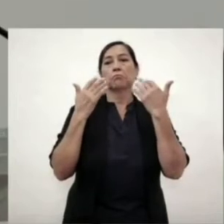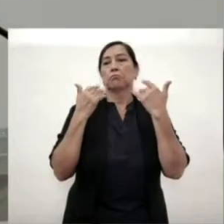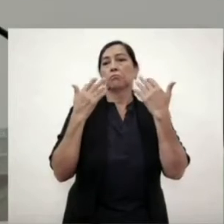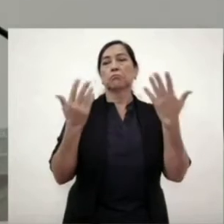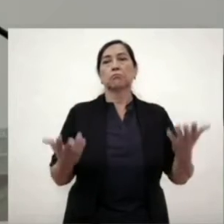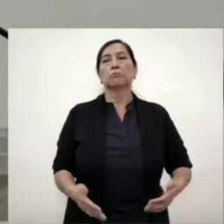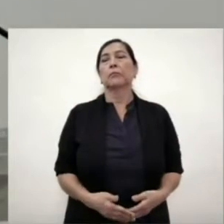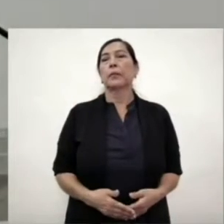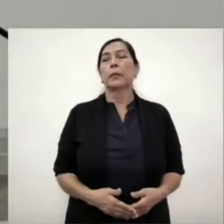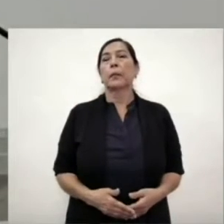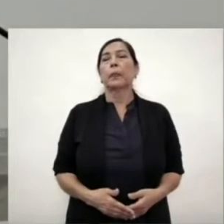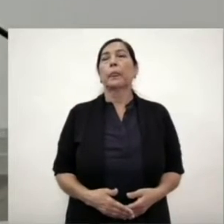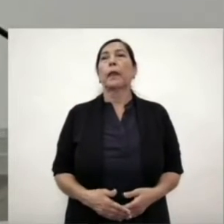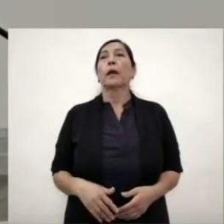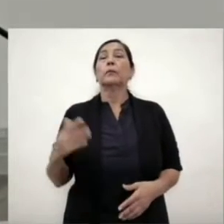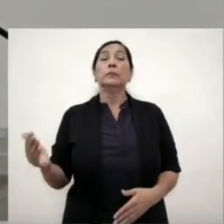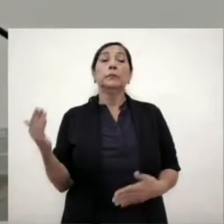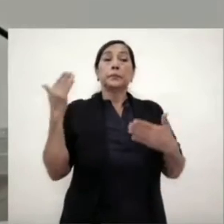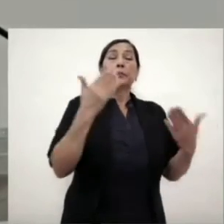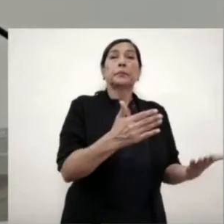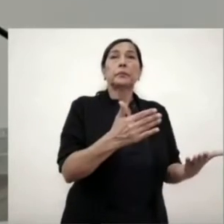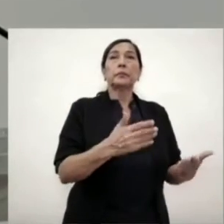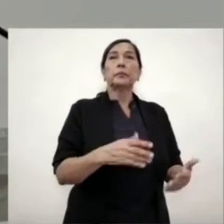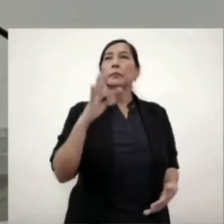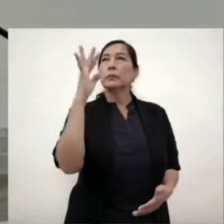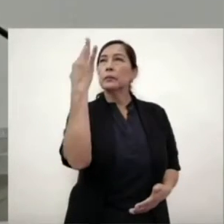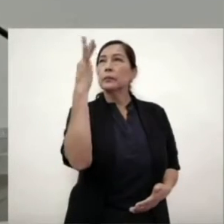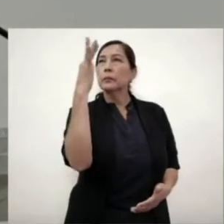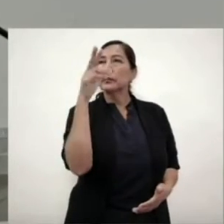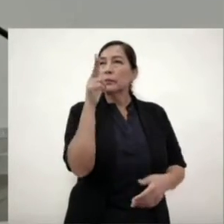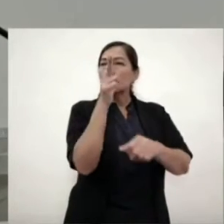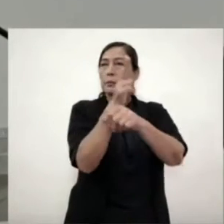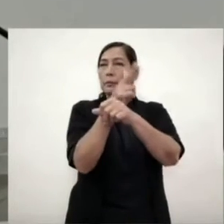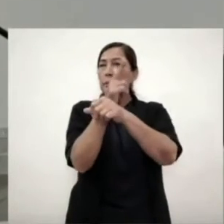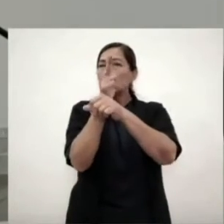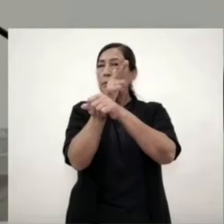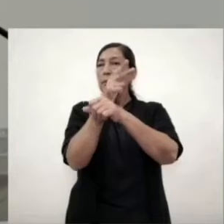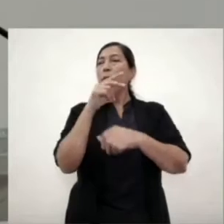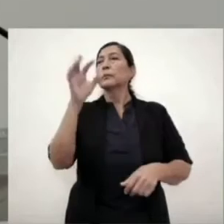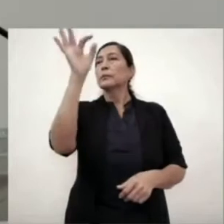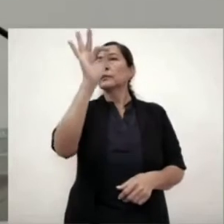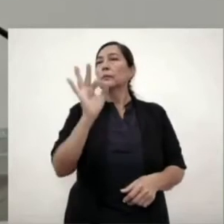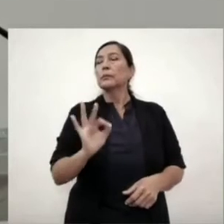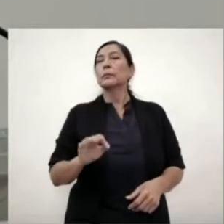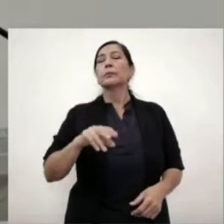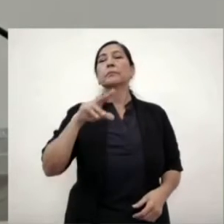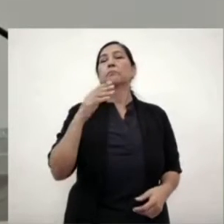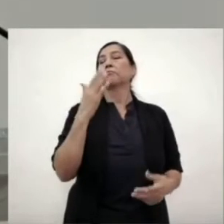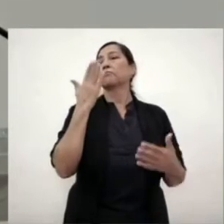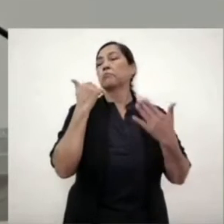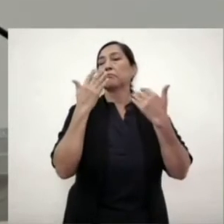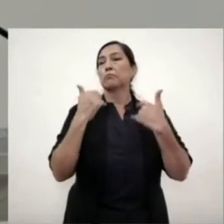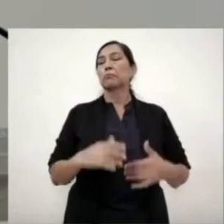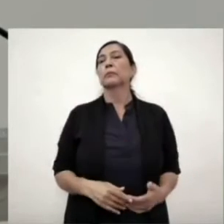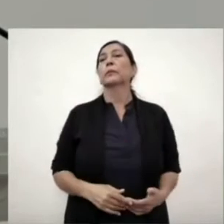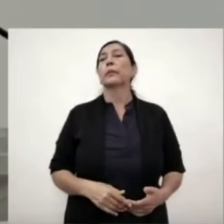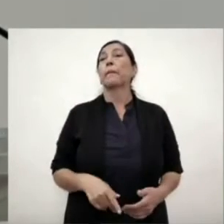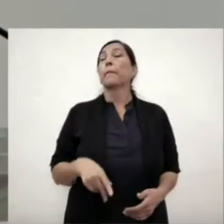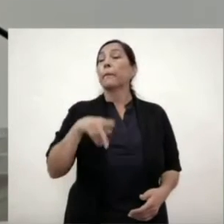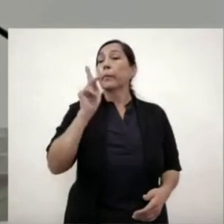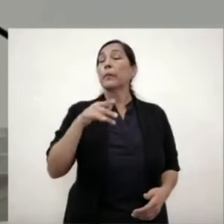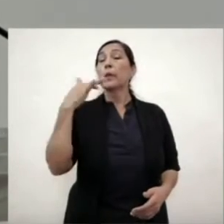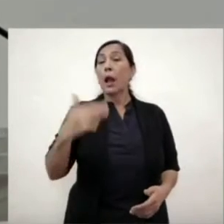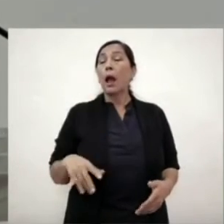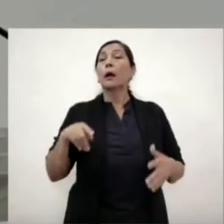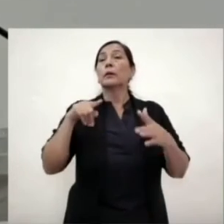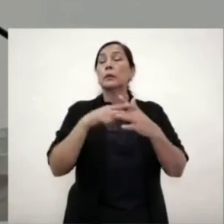Cuando llegamos a la administración, el 50% de las cámaras no funcionaban. Ya se están reactivando. Actualmente